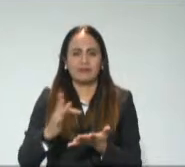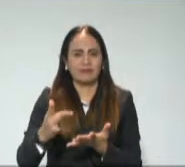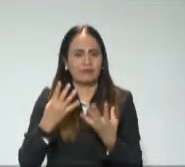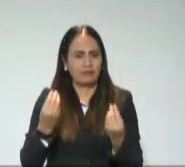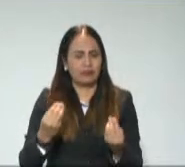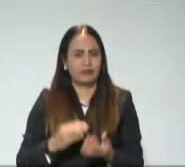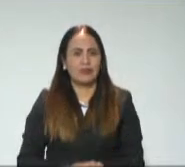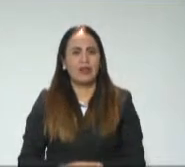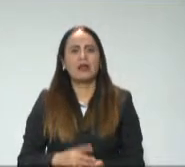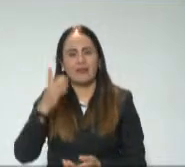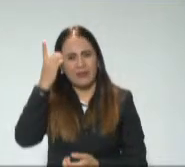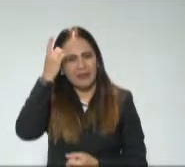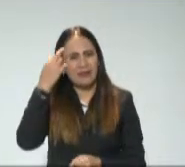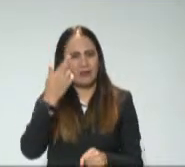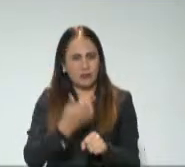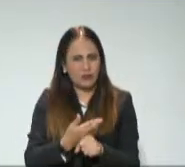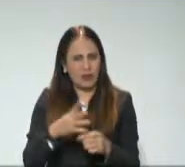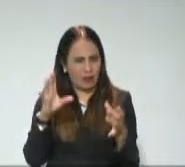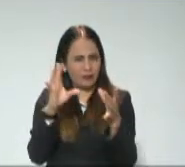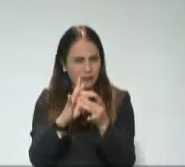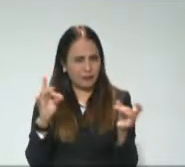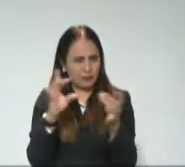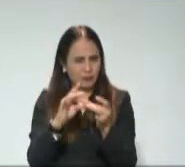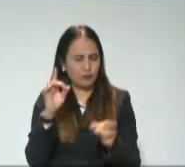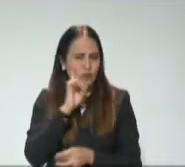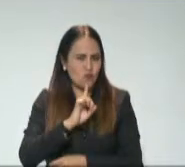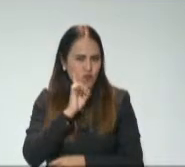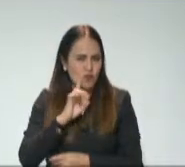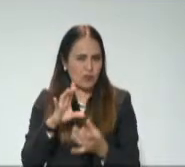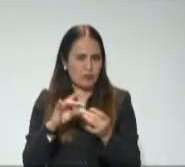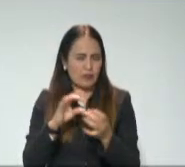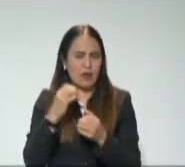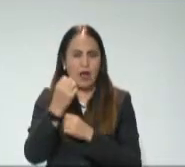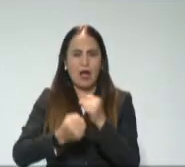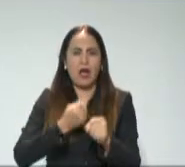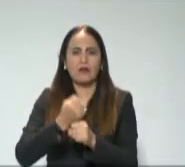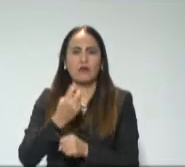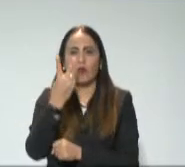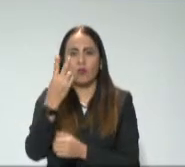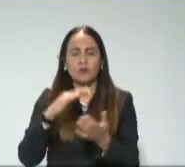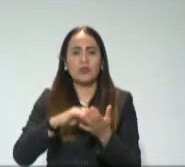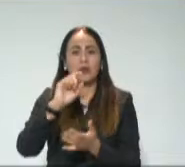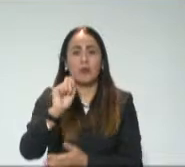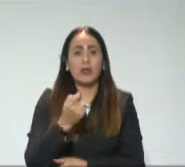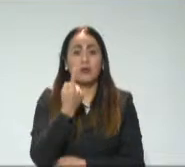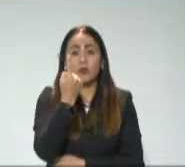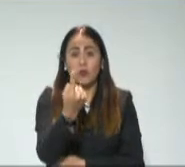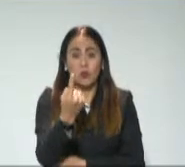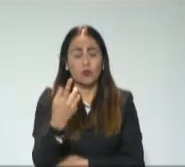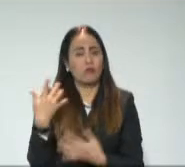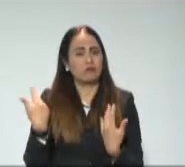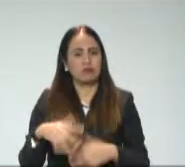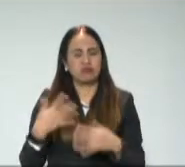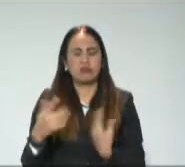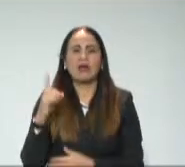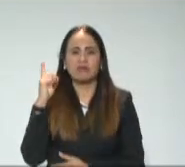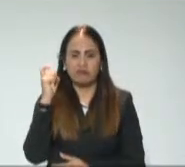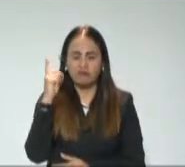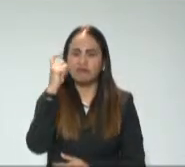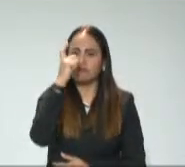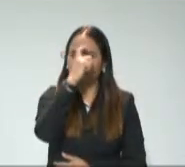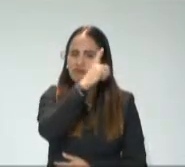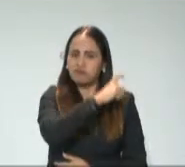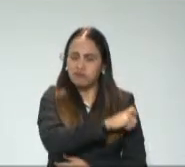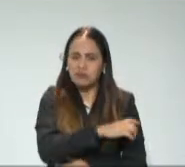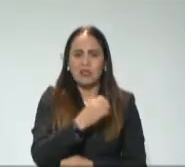lo ha señalado nuestra directora e el año 2021 va a ser un año de muchísima complejidad el